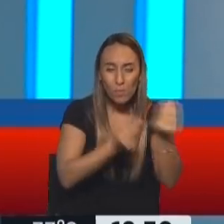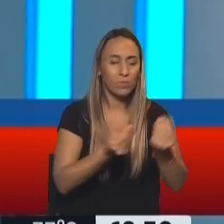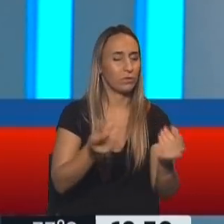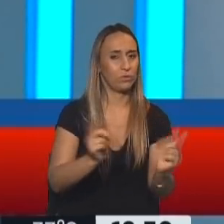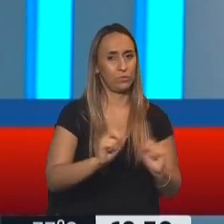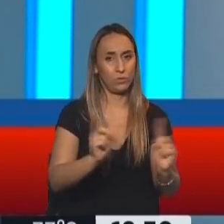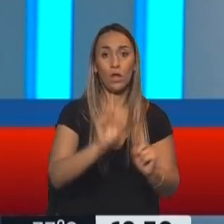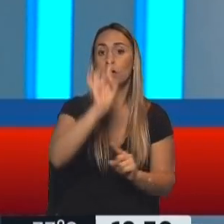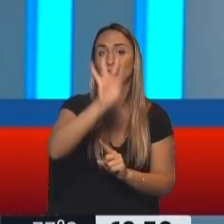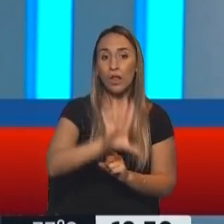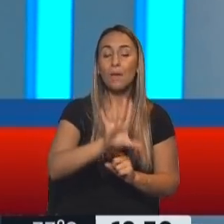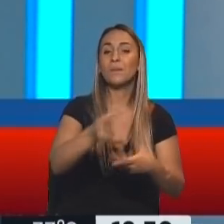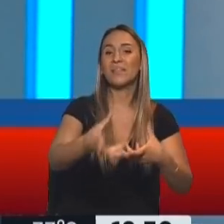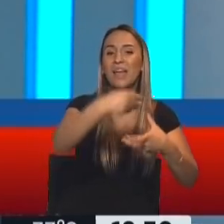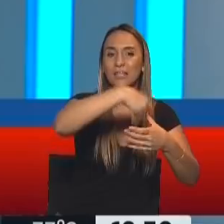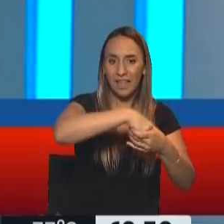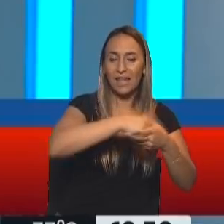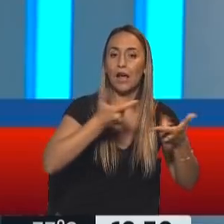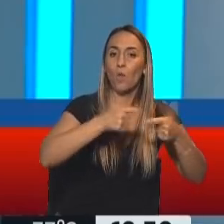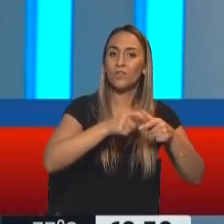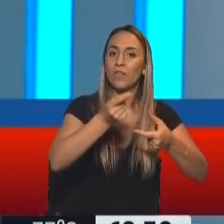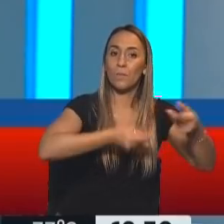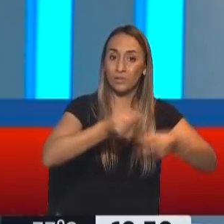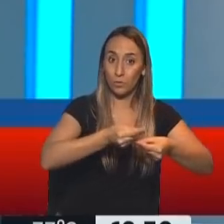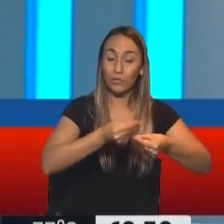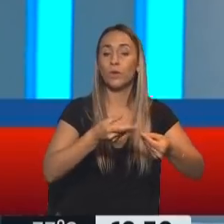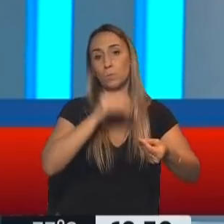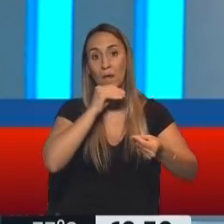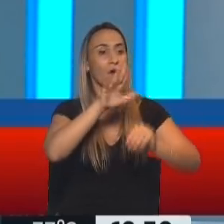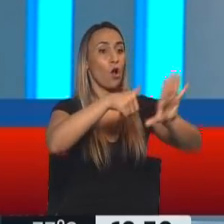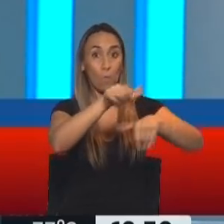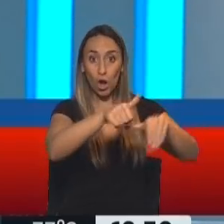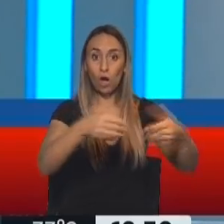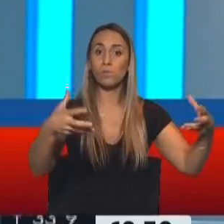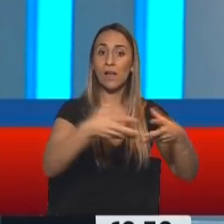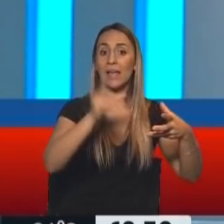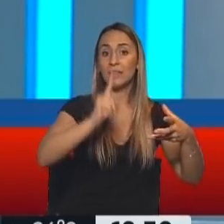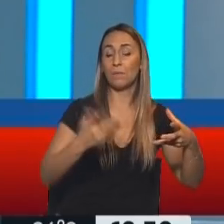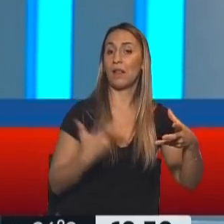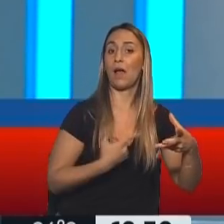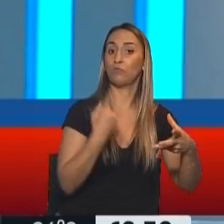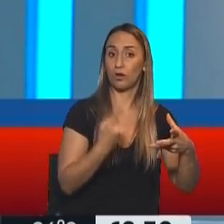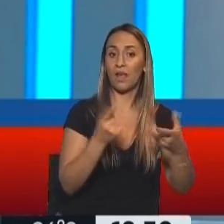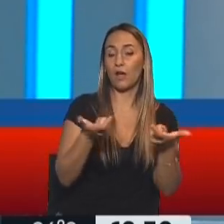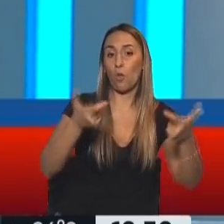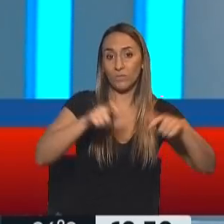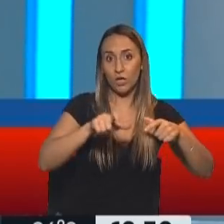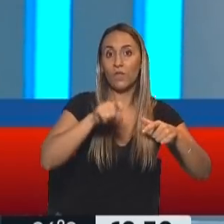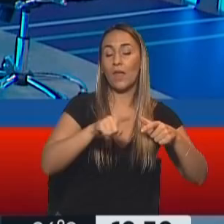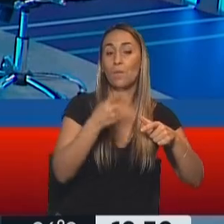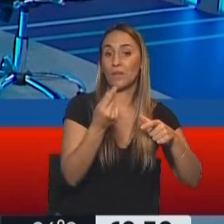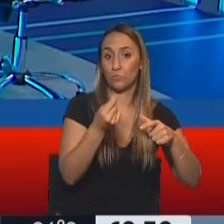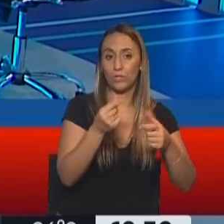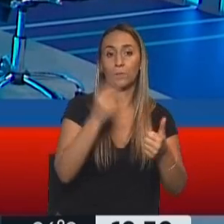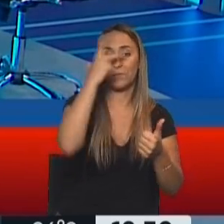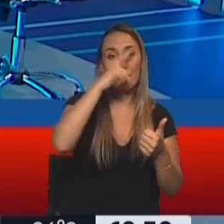los bloques que integran la Comisión de Presupuesto. Ahí los juntó Massa a todos y juntó a las autoridades de la Comisión de Presupuesto. A Carlos